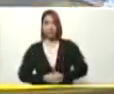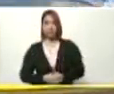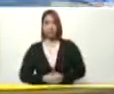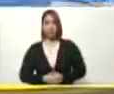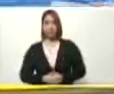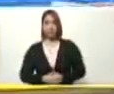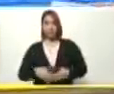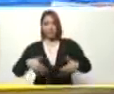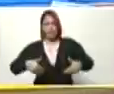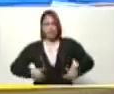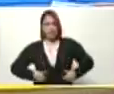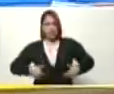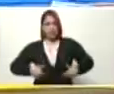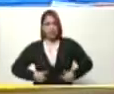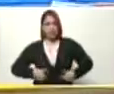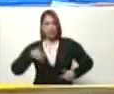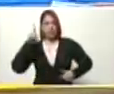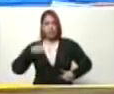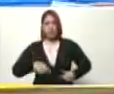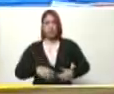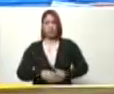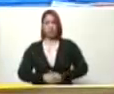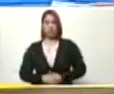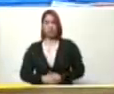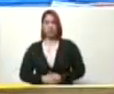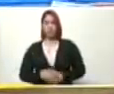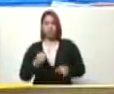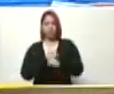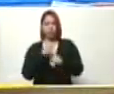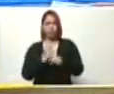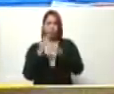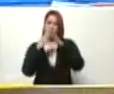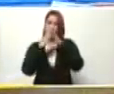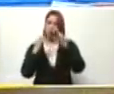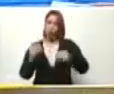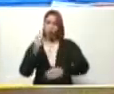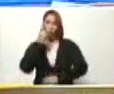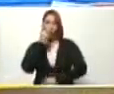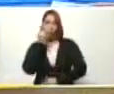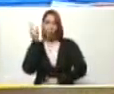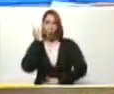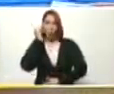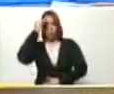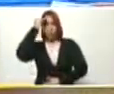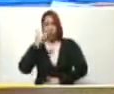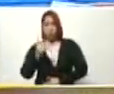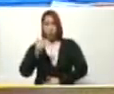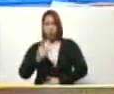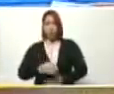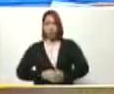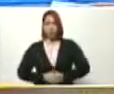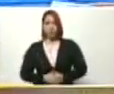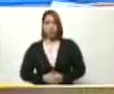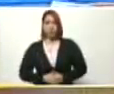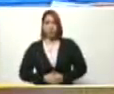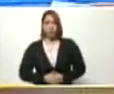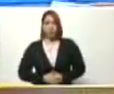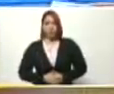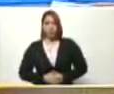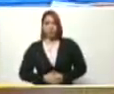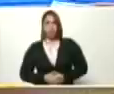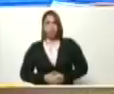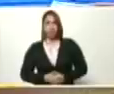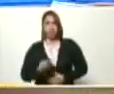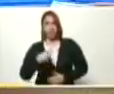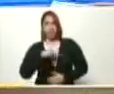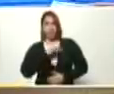al esfuerzo y al sacrificio de todos los soldados y todas las soldadas de